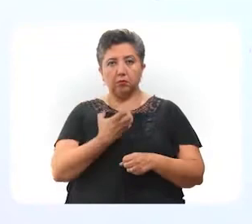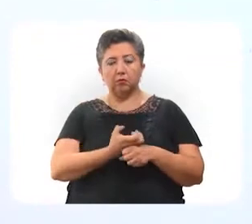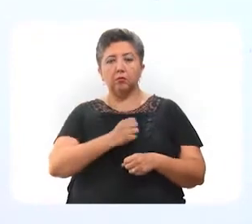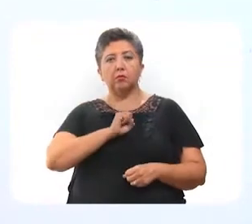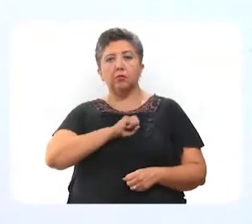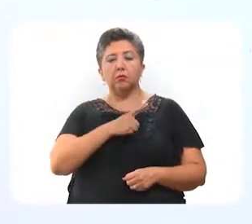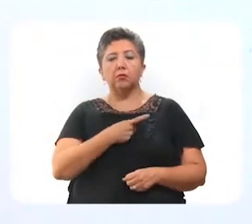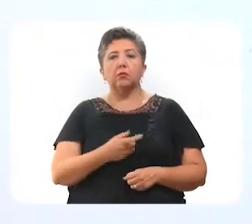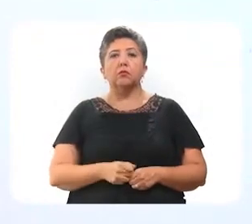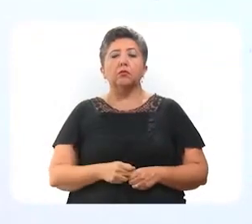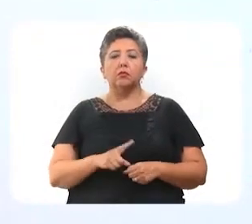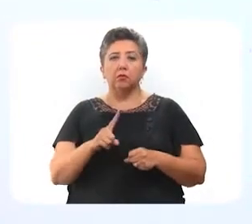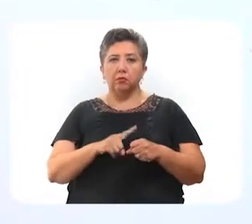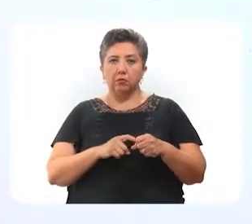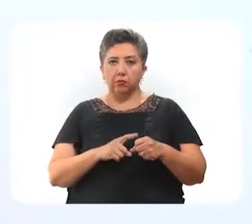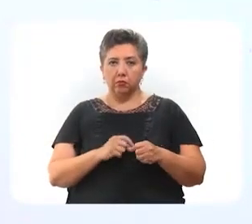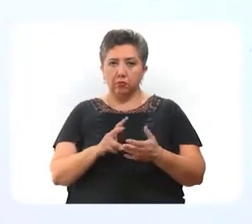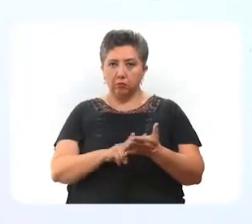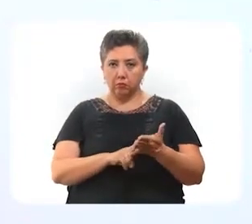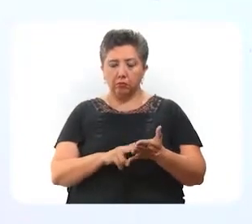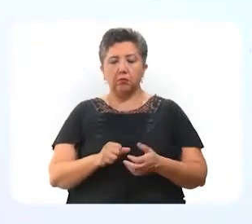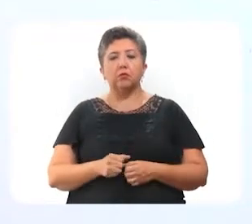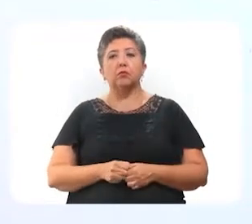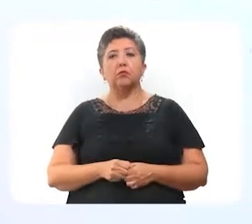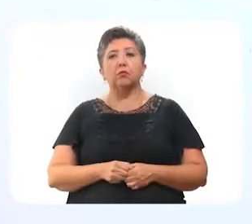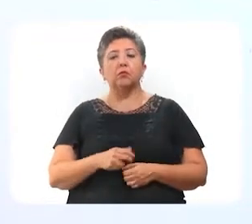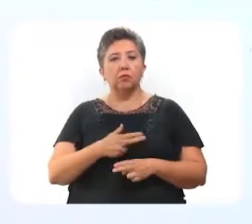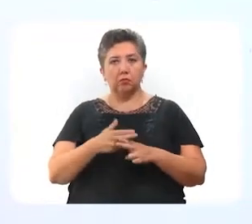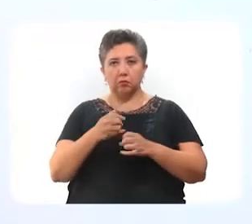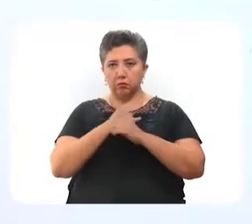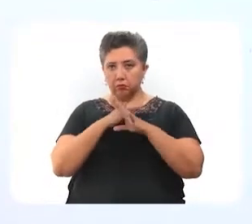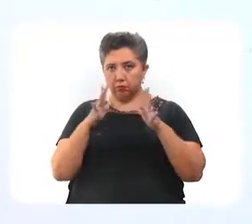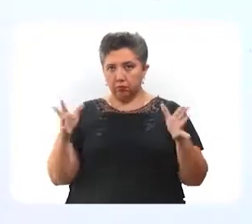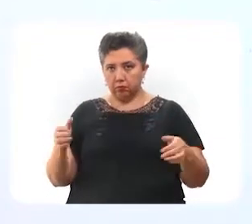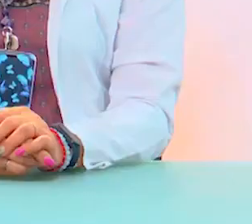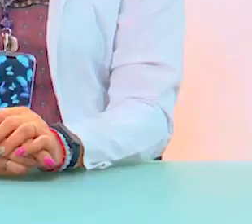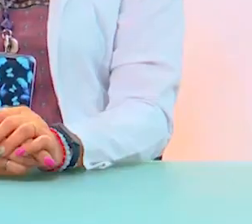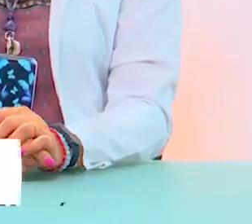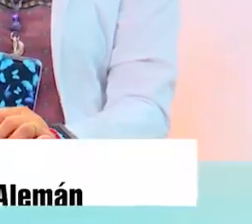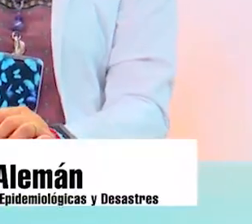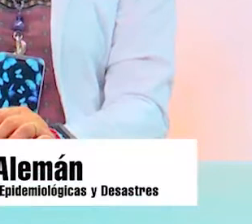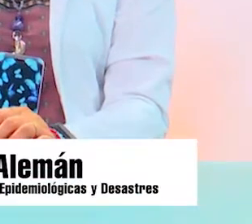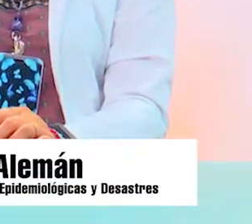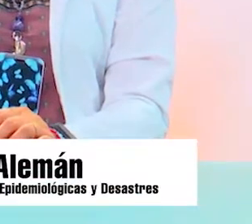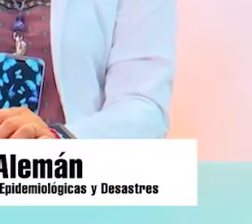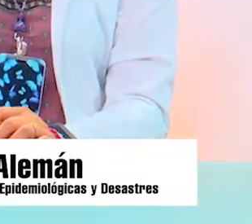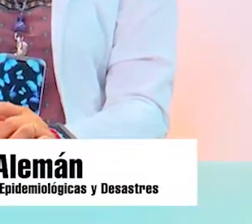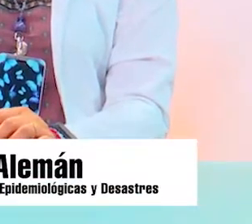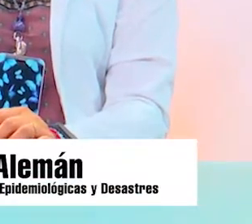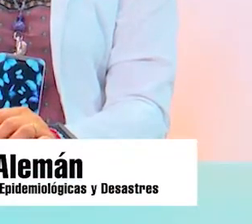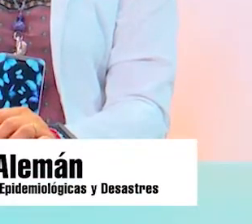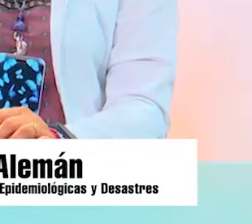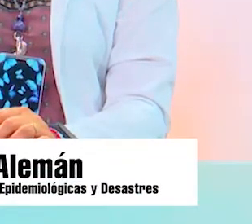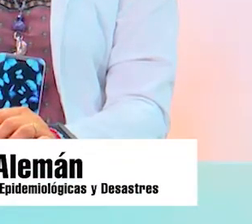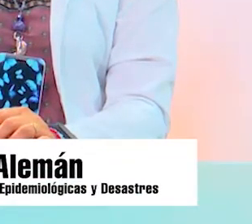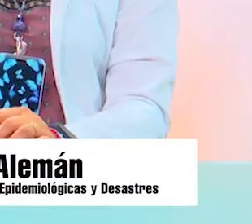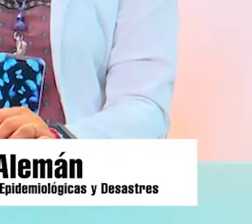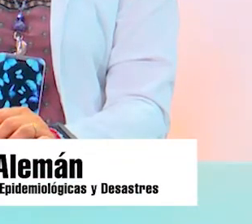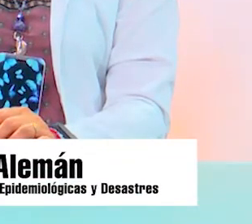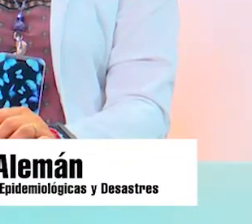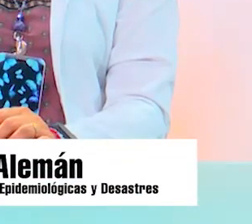del Semáforo Estatal de Salud marcan color verde. Hasta aquí el reporte, licenciado. Gracias, Química. Estaremos